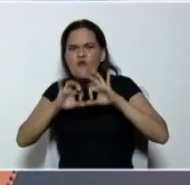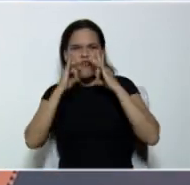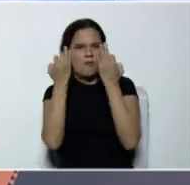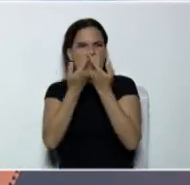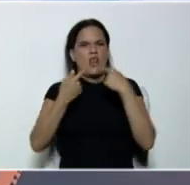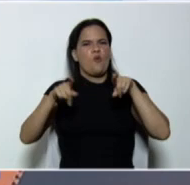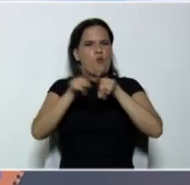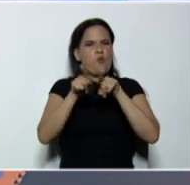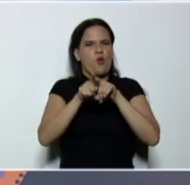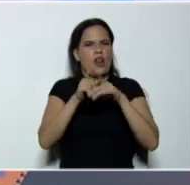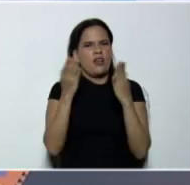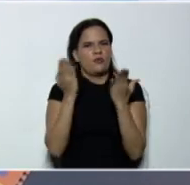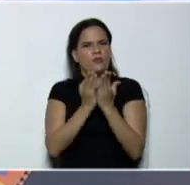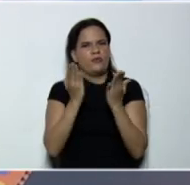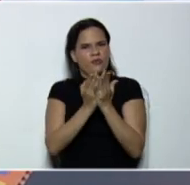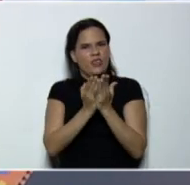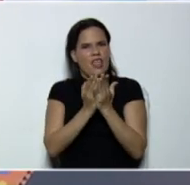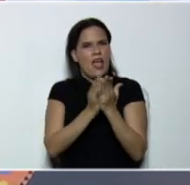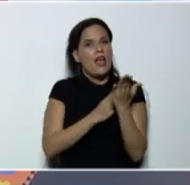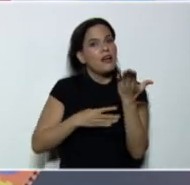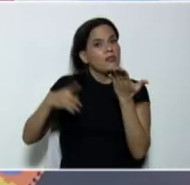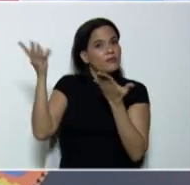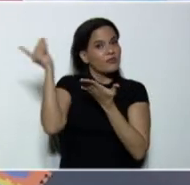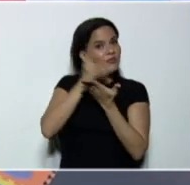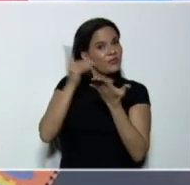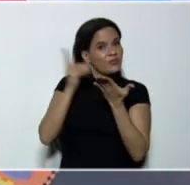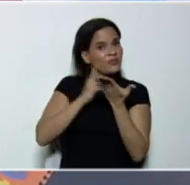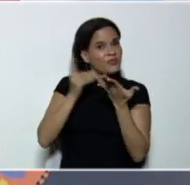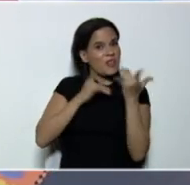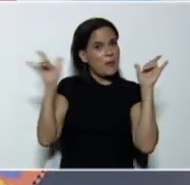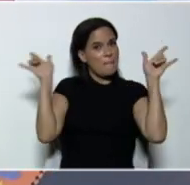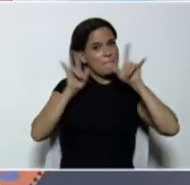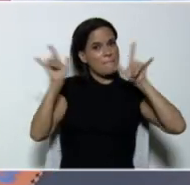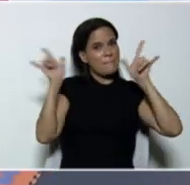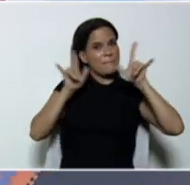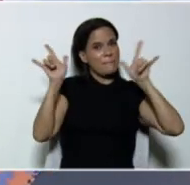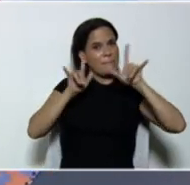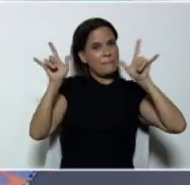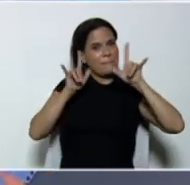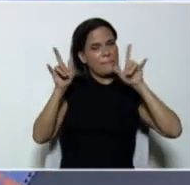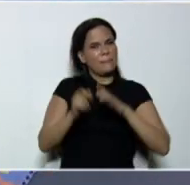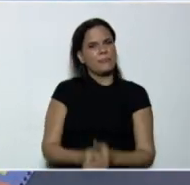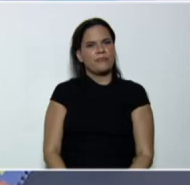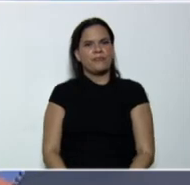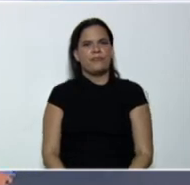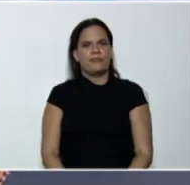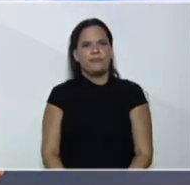programa, Cada Familia, Una Escuela. ¡Dibújame!